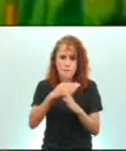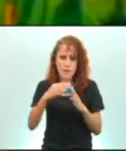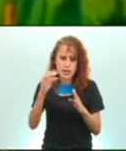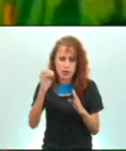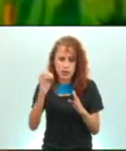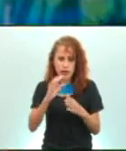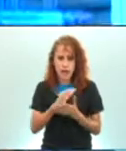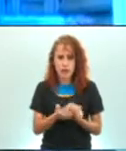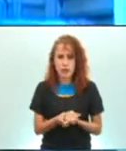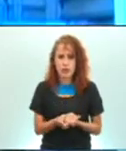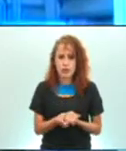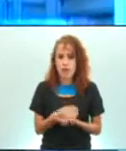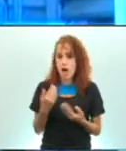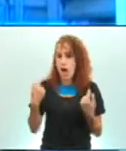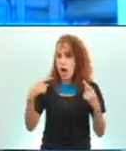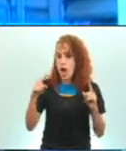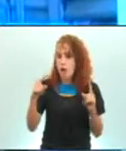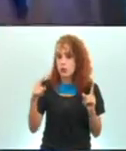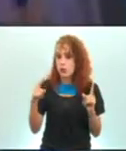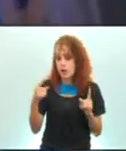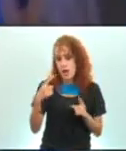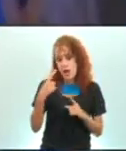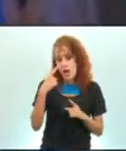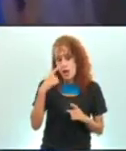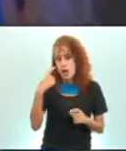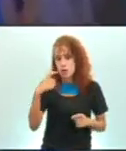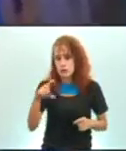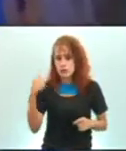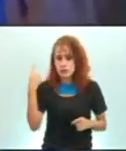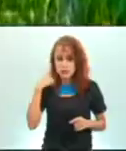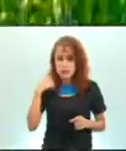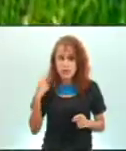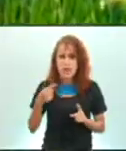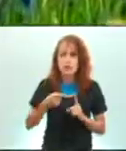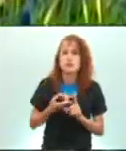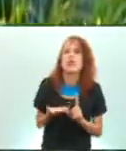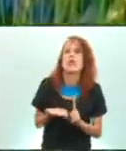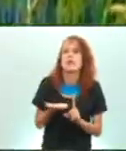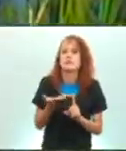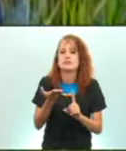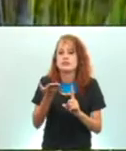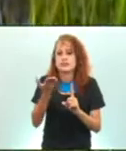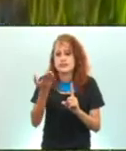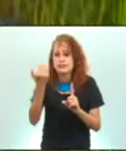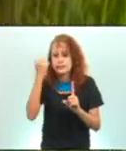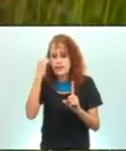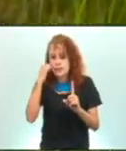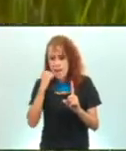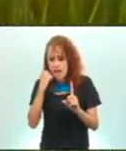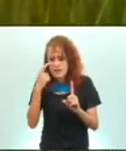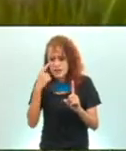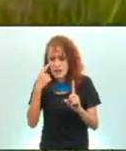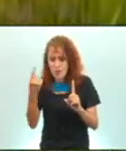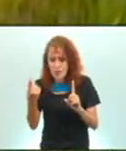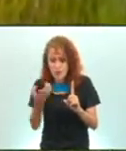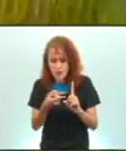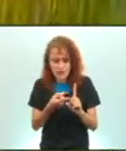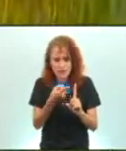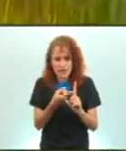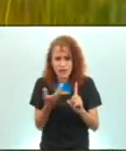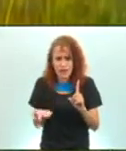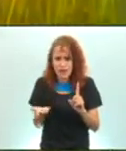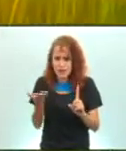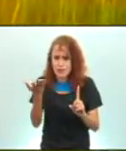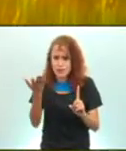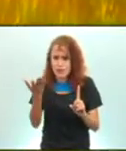medio grado Celsius, aunque en los últimos años esta tendencia se ha incrementado aún más y se observa un marcado ascenso